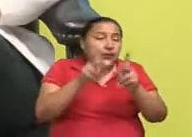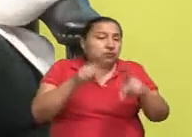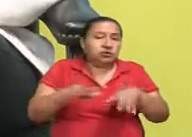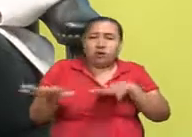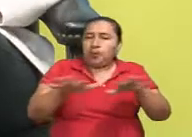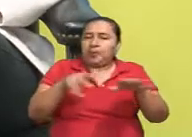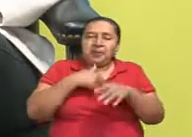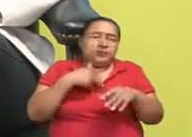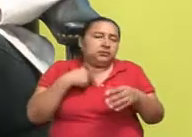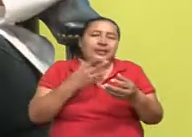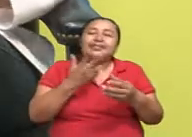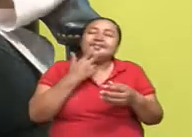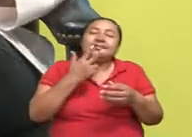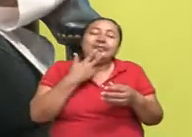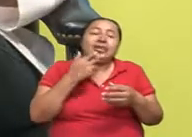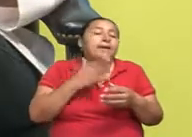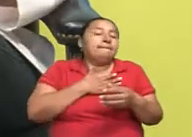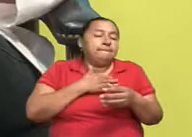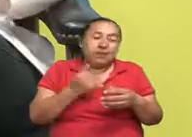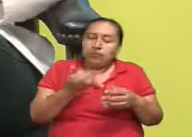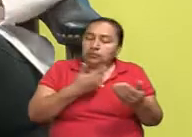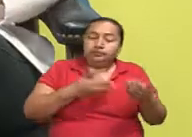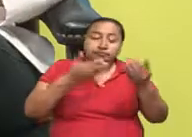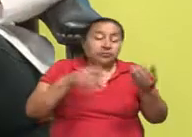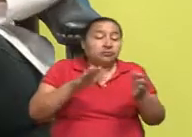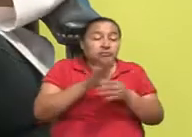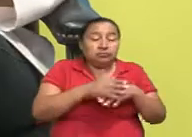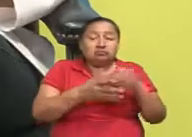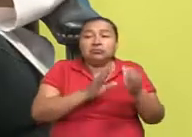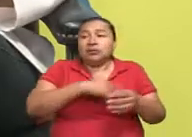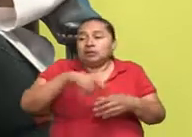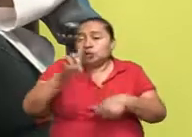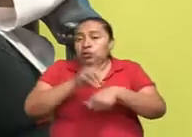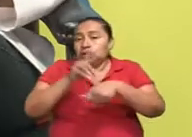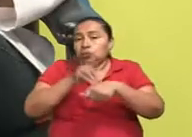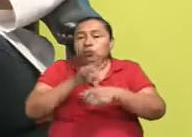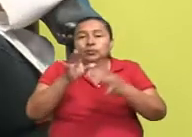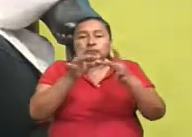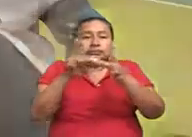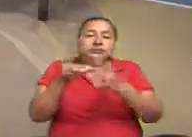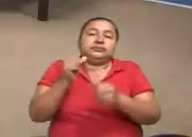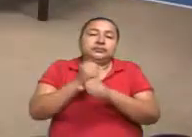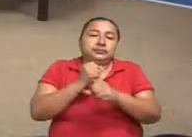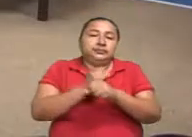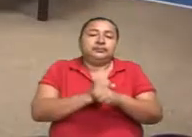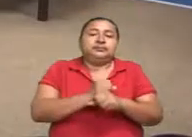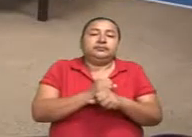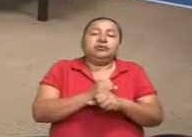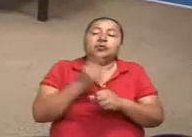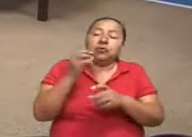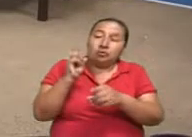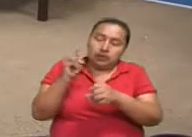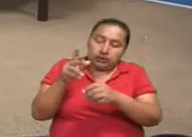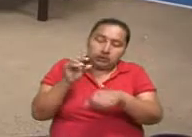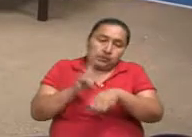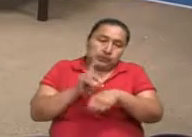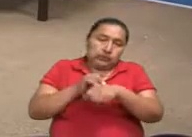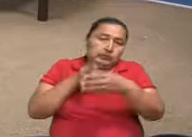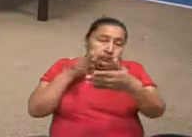familiar en la casa. Entonces, preferiblemente hagámoslo con especialistas. Ok, doctora, nos vamos a una pausa. Cuando